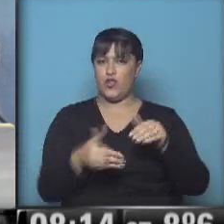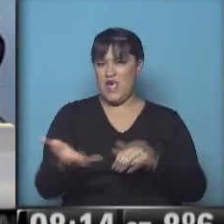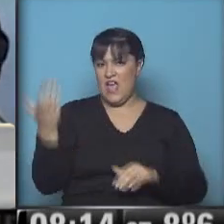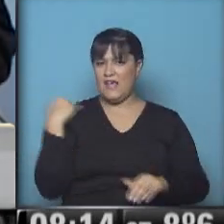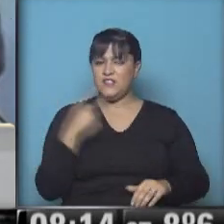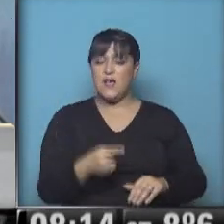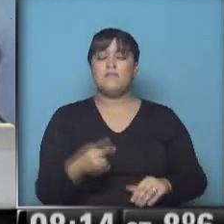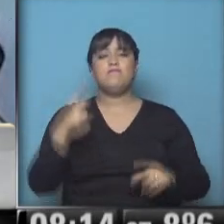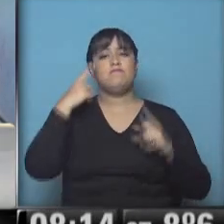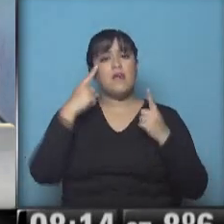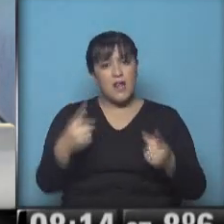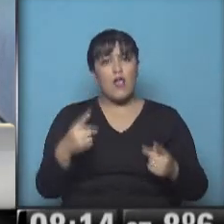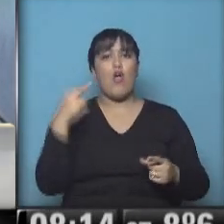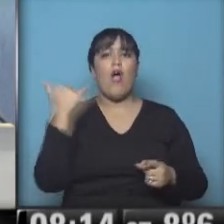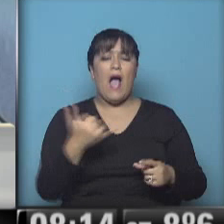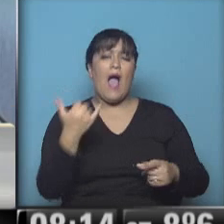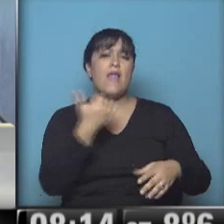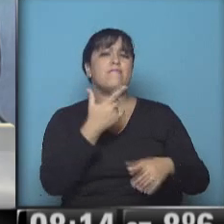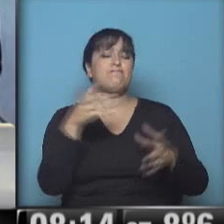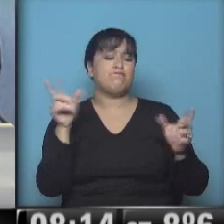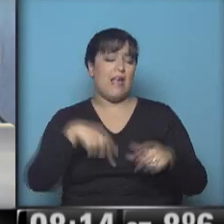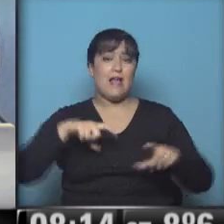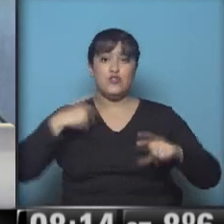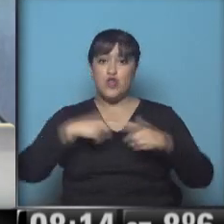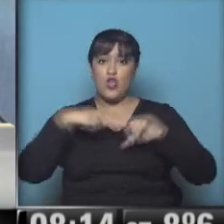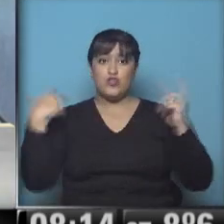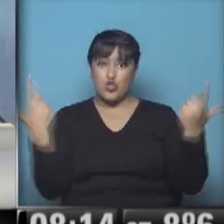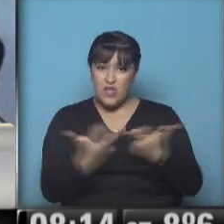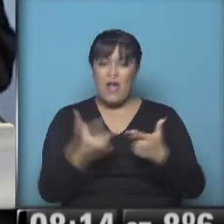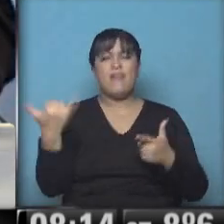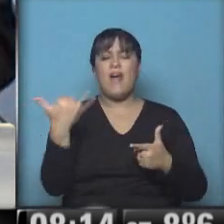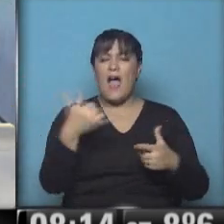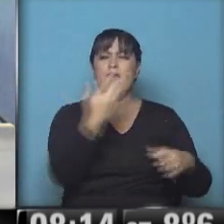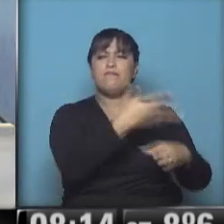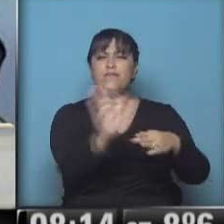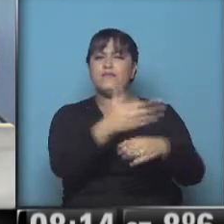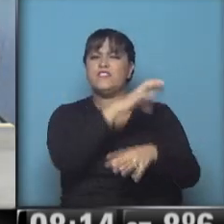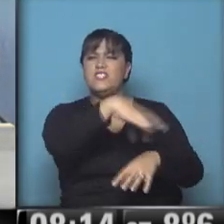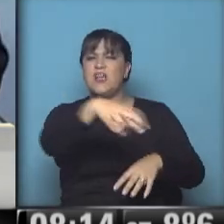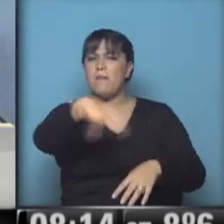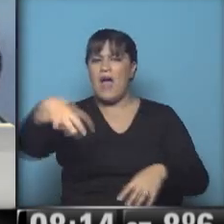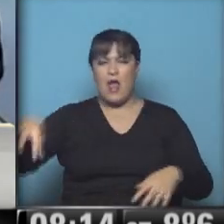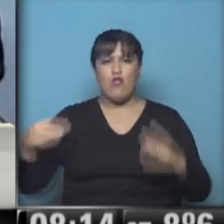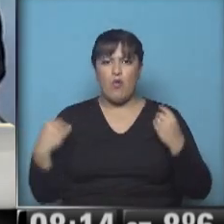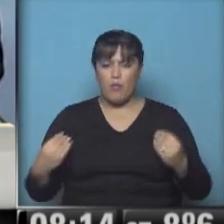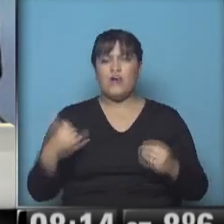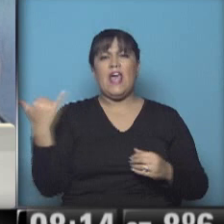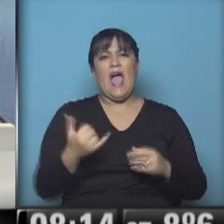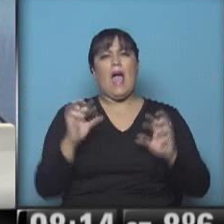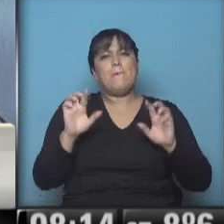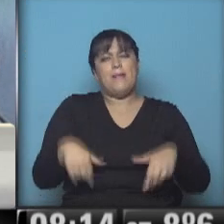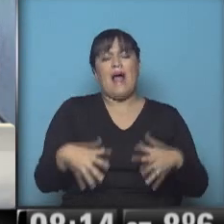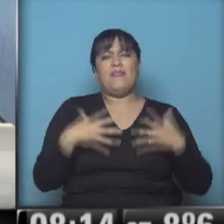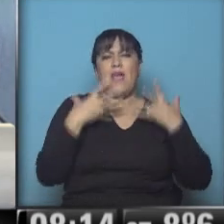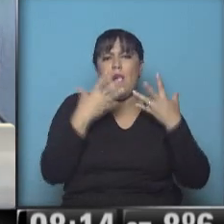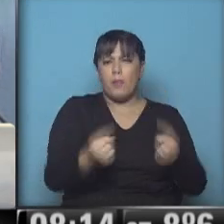que eh Hay una hisoria de aguas en la sociedad Argentina eh ha habido eh una estrategia de apoyo de